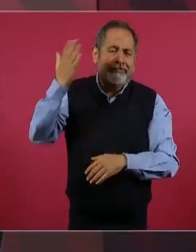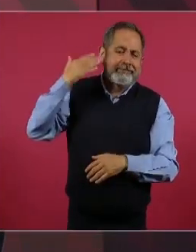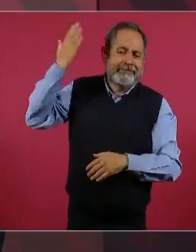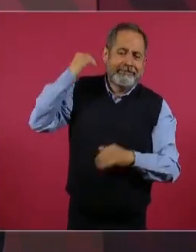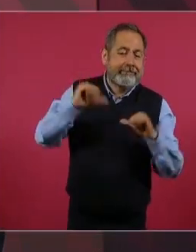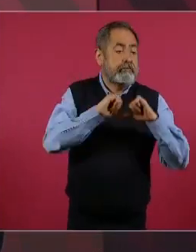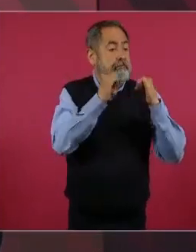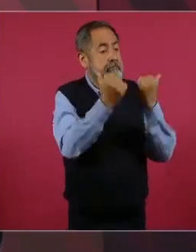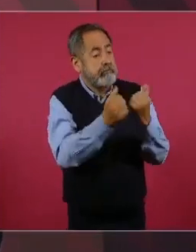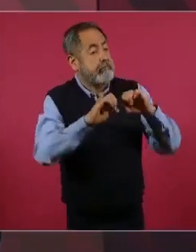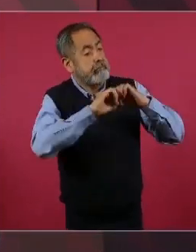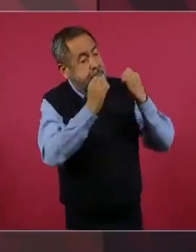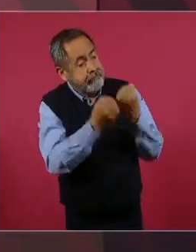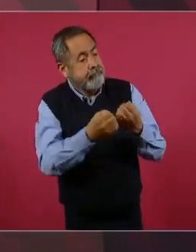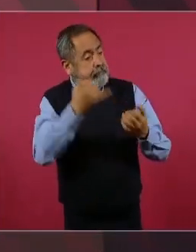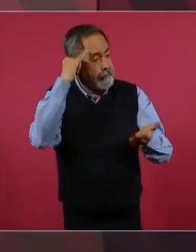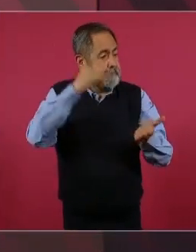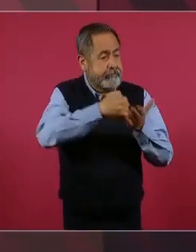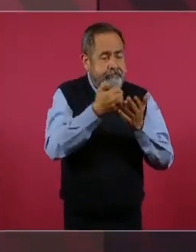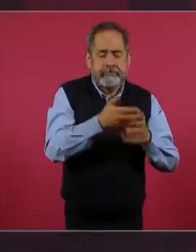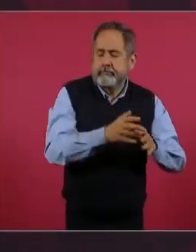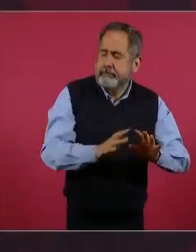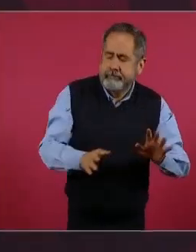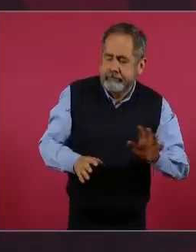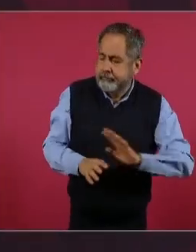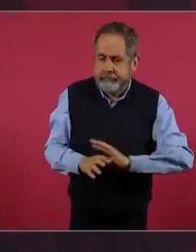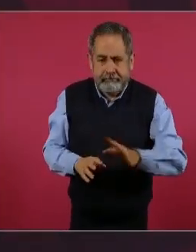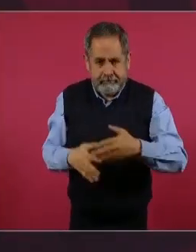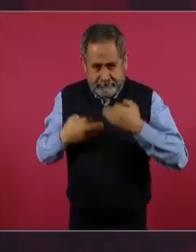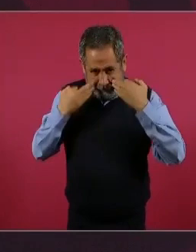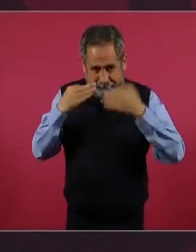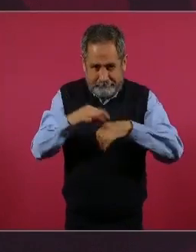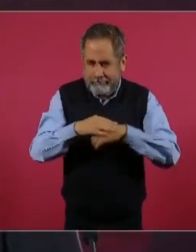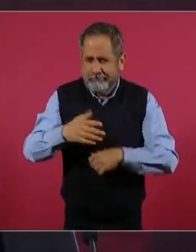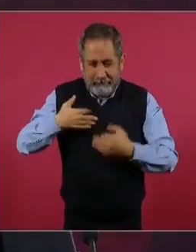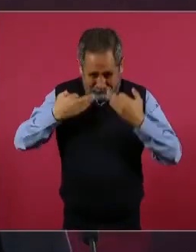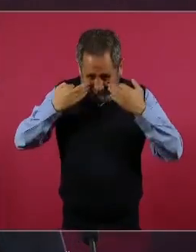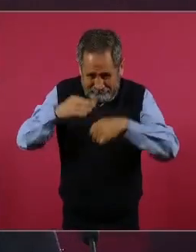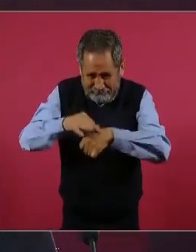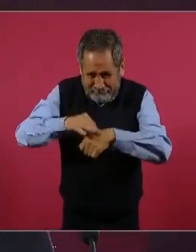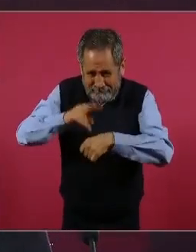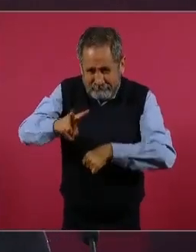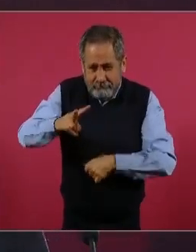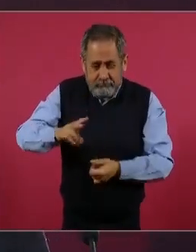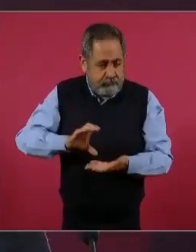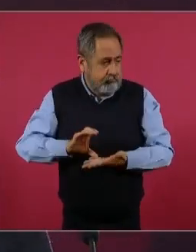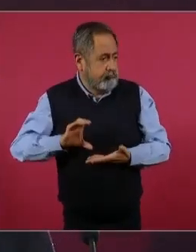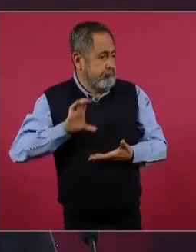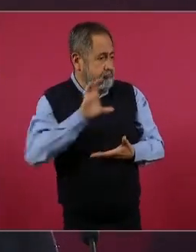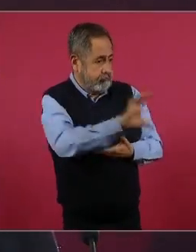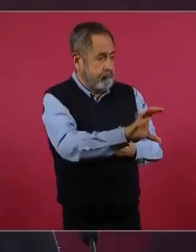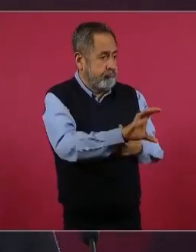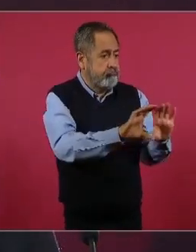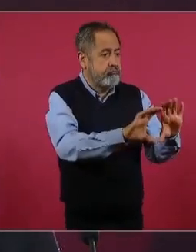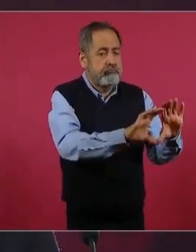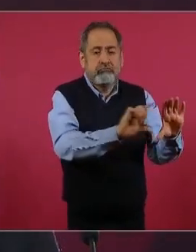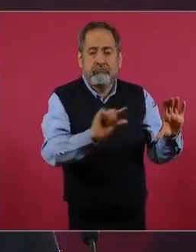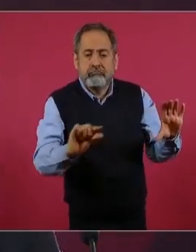campesinas, que me consta se quedaban con la mayor parte del dinero